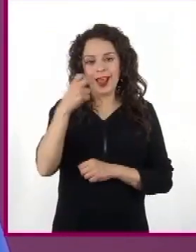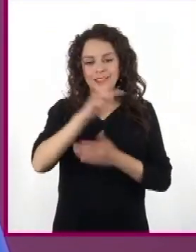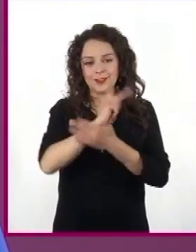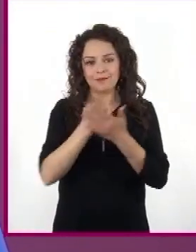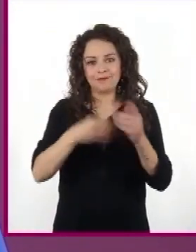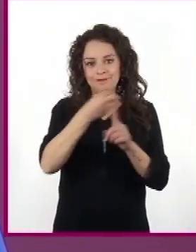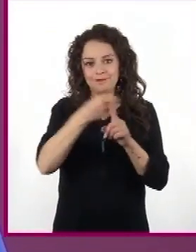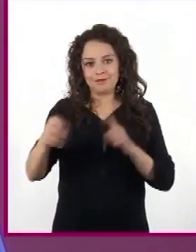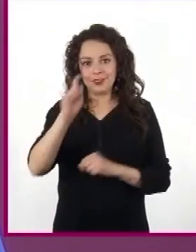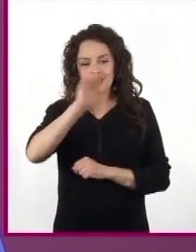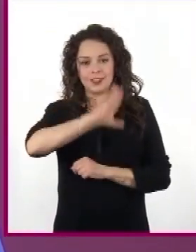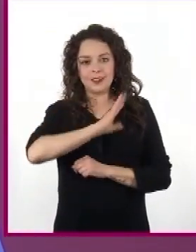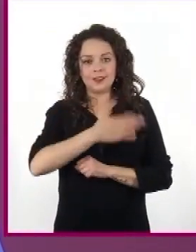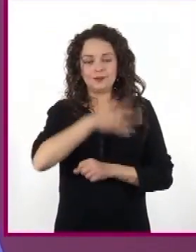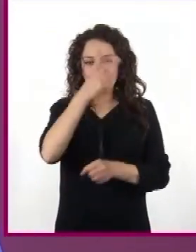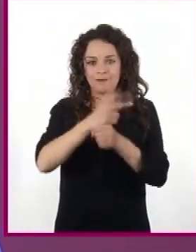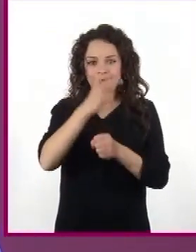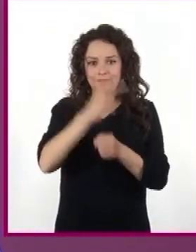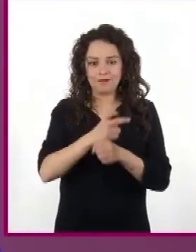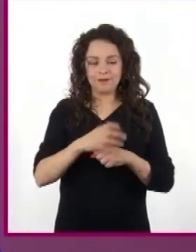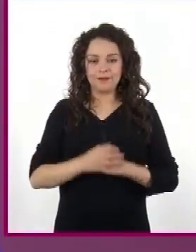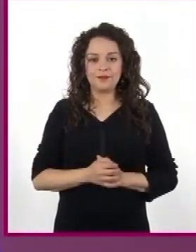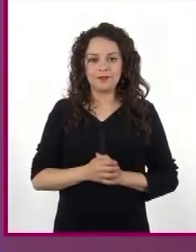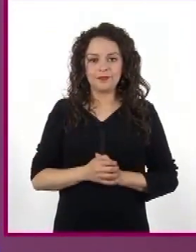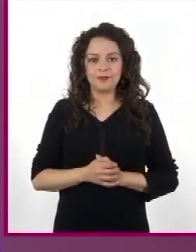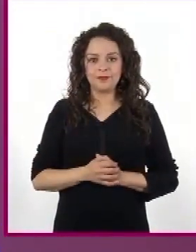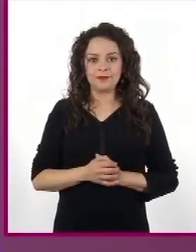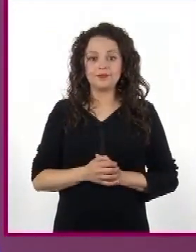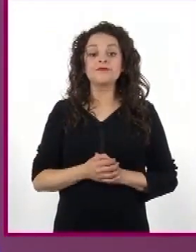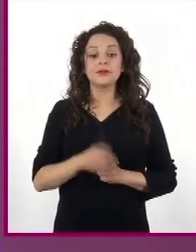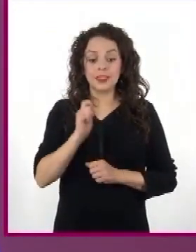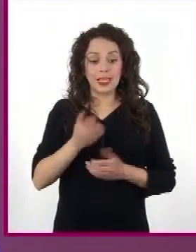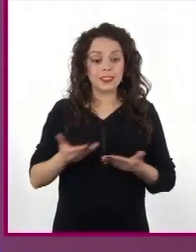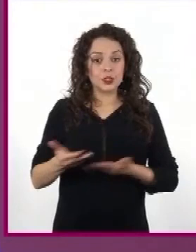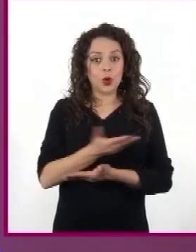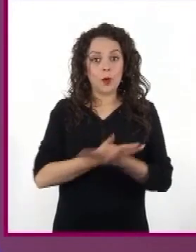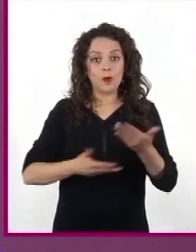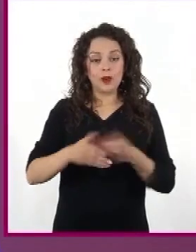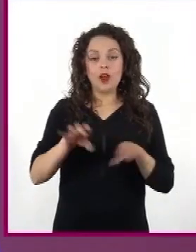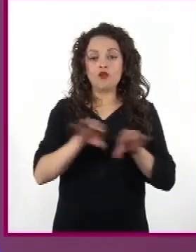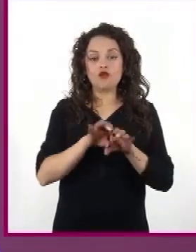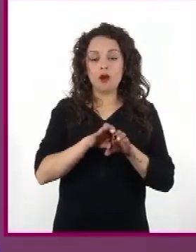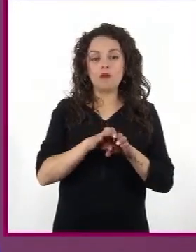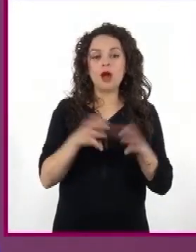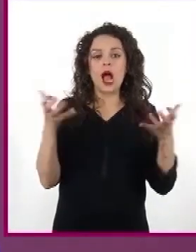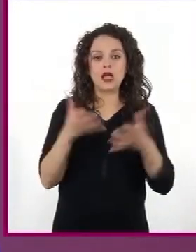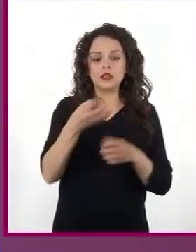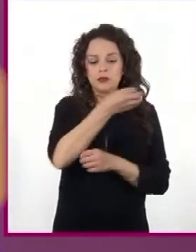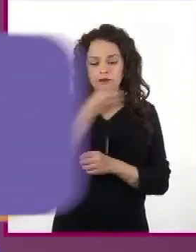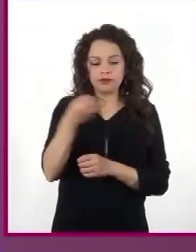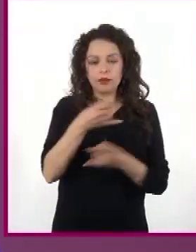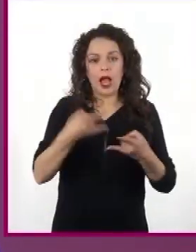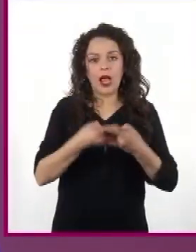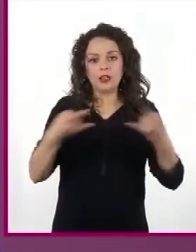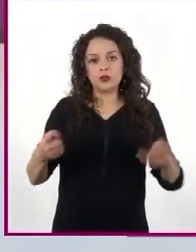de Lengua Materna segundo grado, en la que hemos compartido cómo narrar la vida a través del